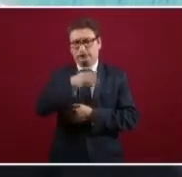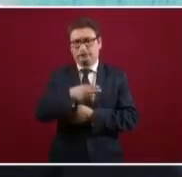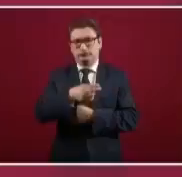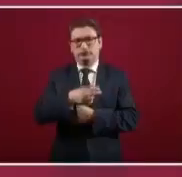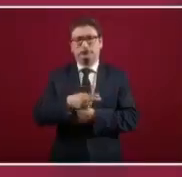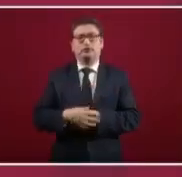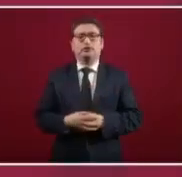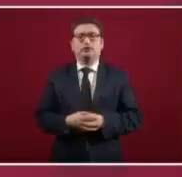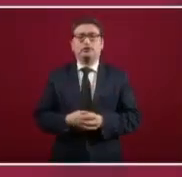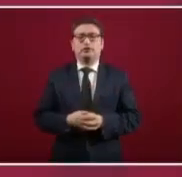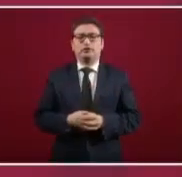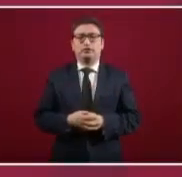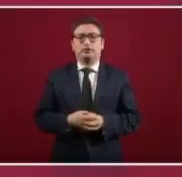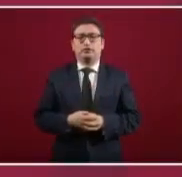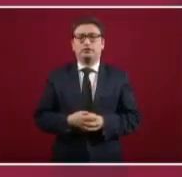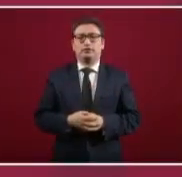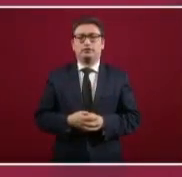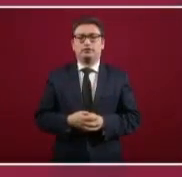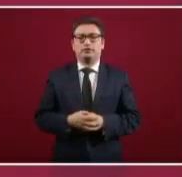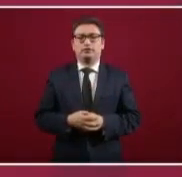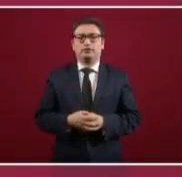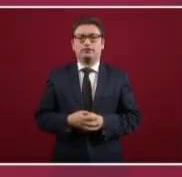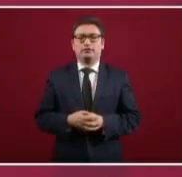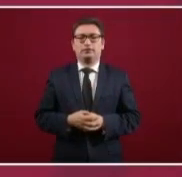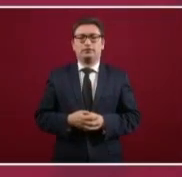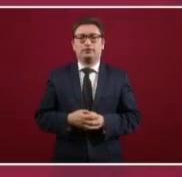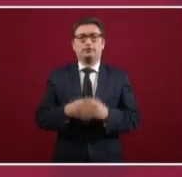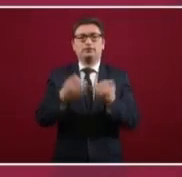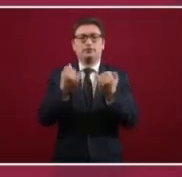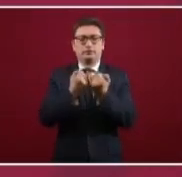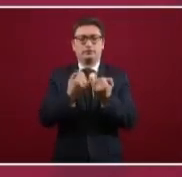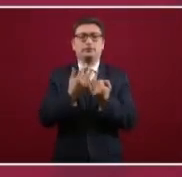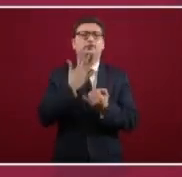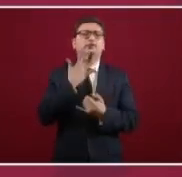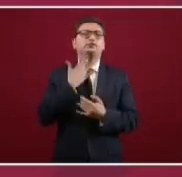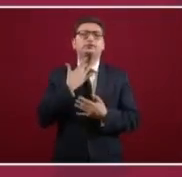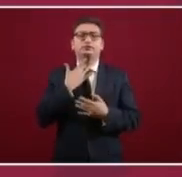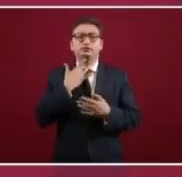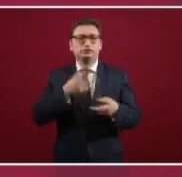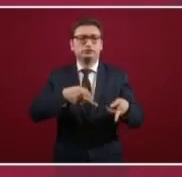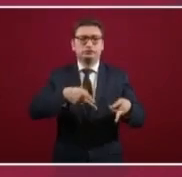el que sea delito grave el robo de combustible